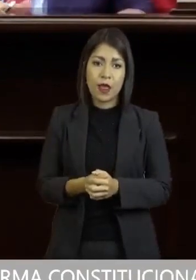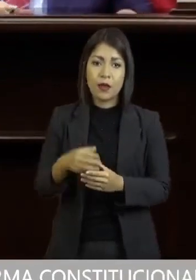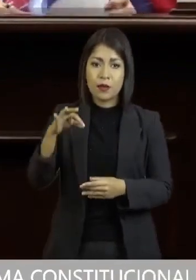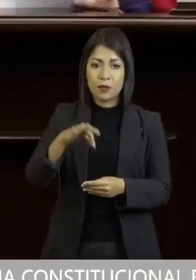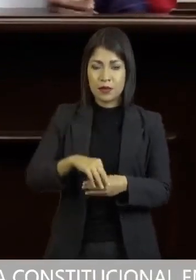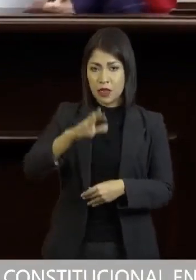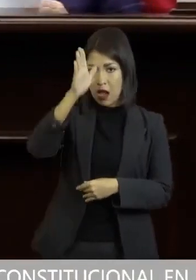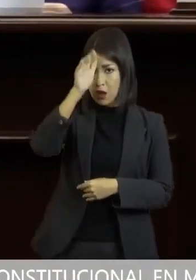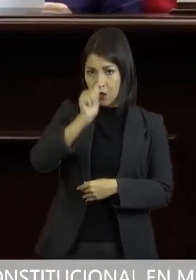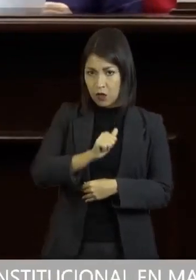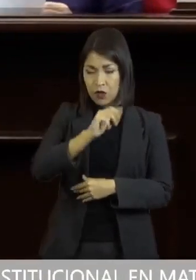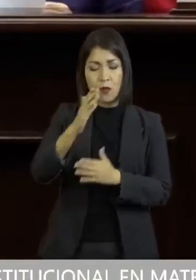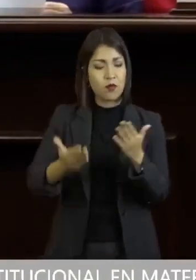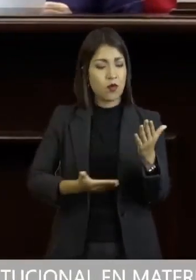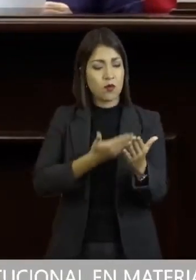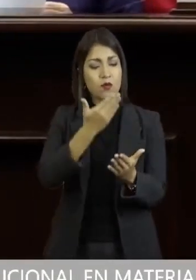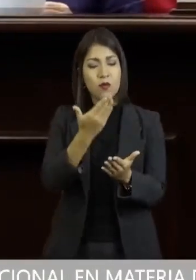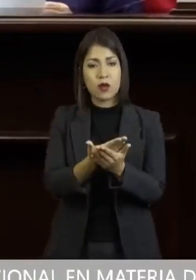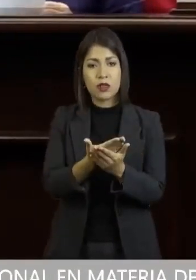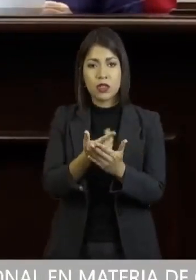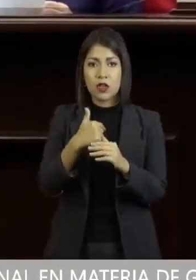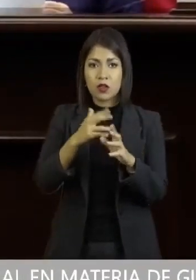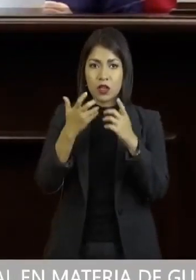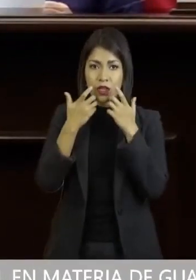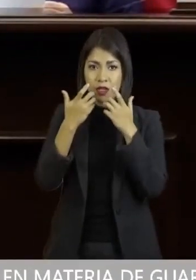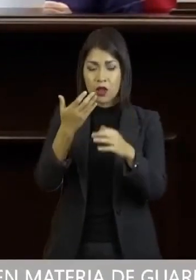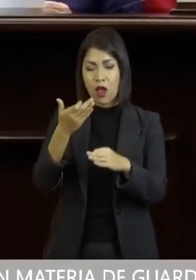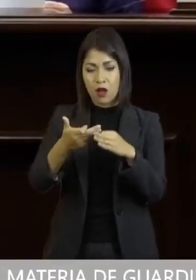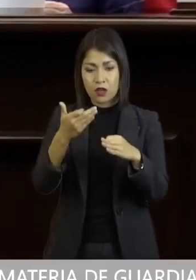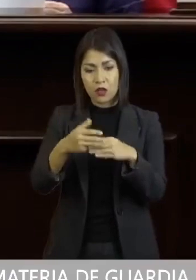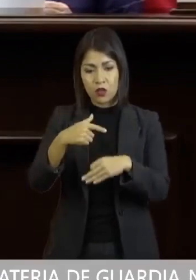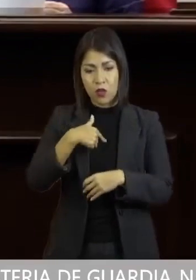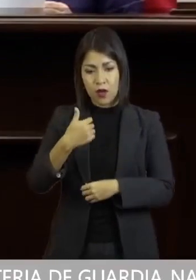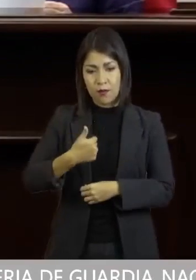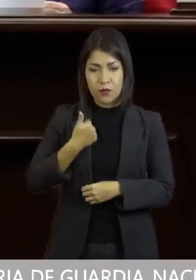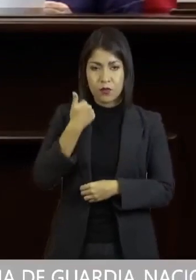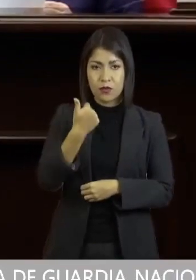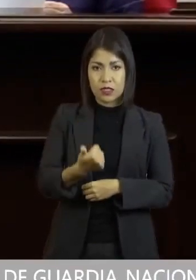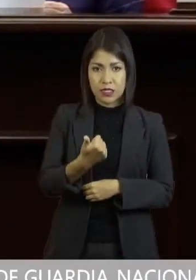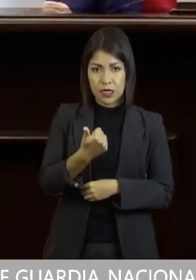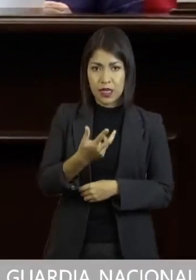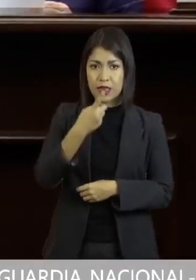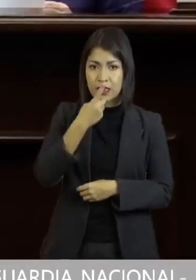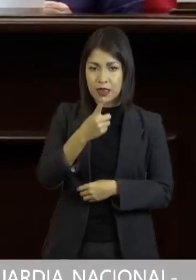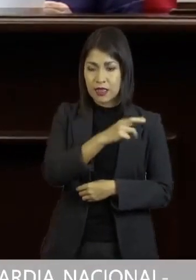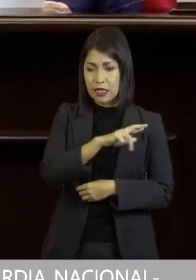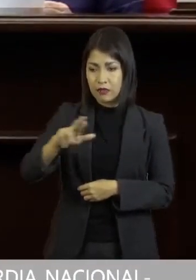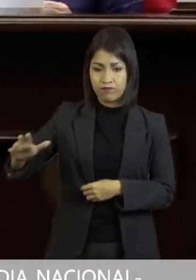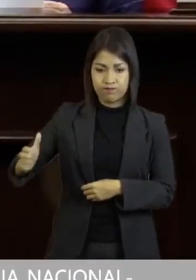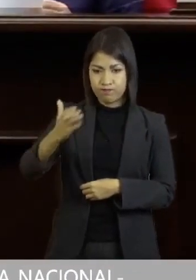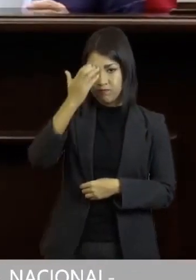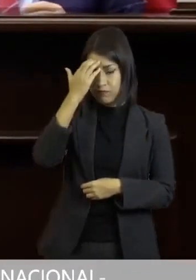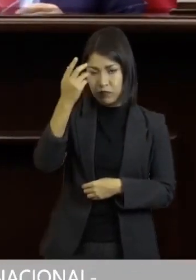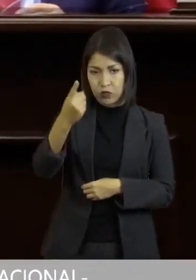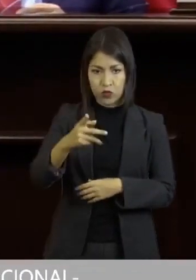favor de esta iniciativa, y yo quiero pues aprovechar aquí para hacerles ese reconocimiento.